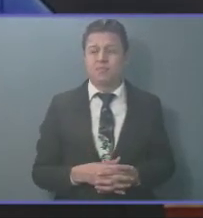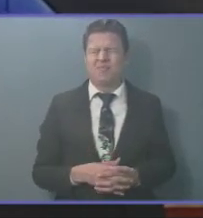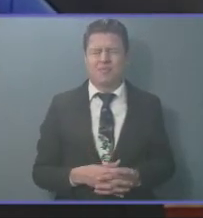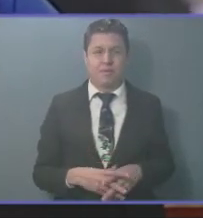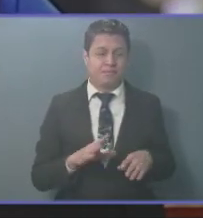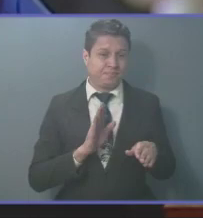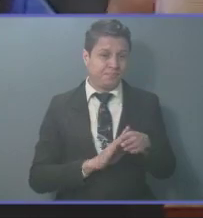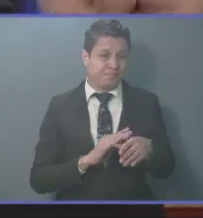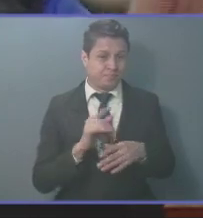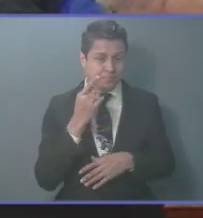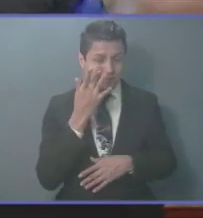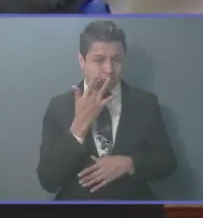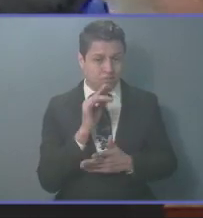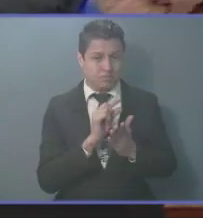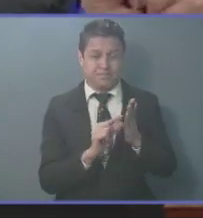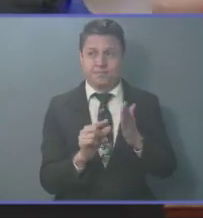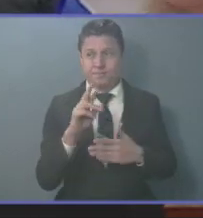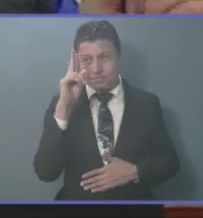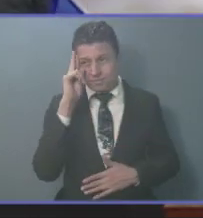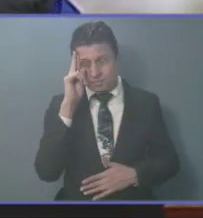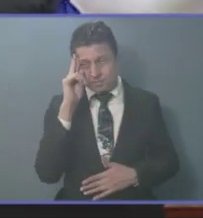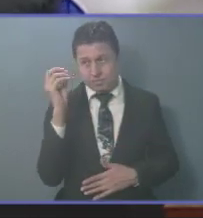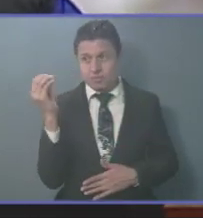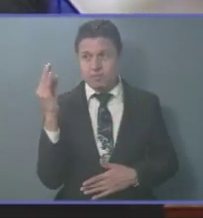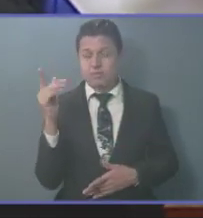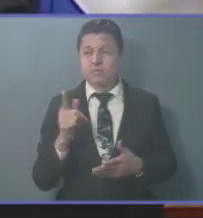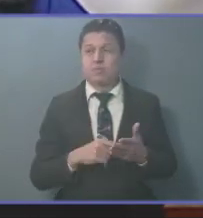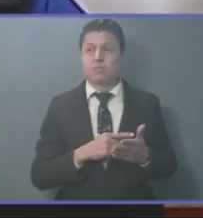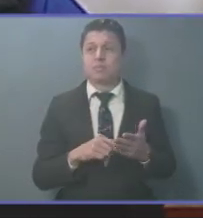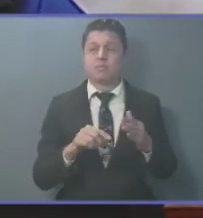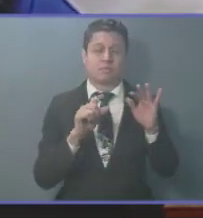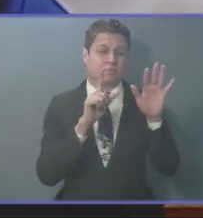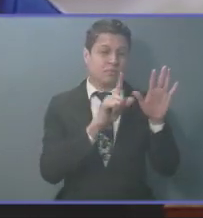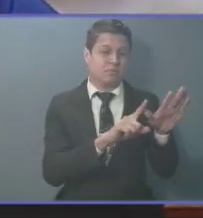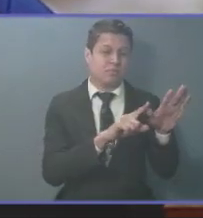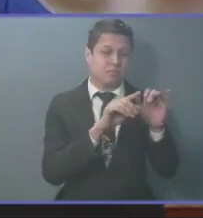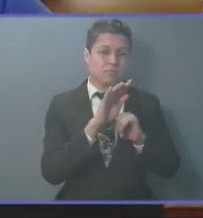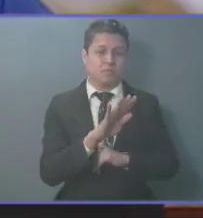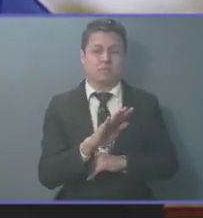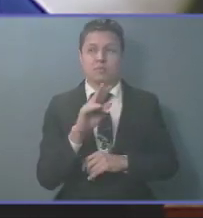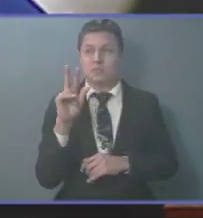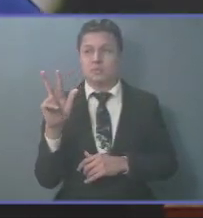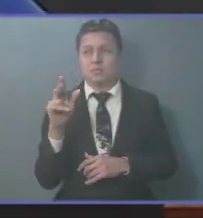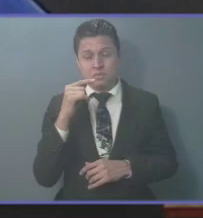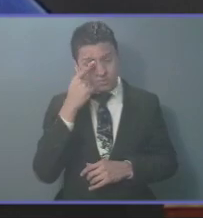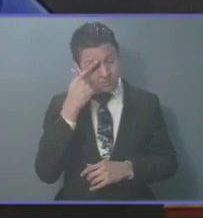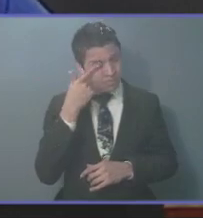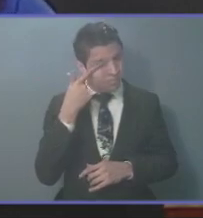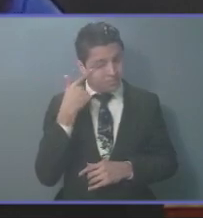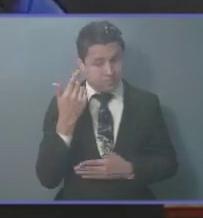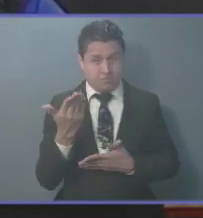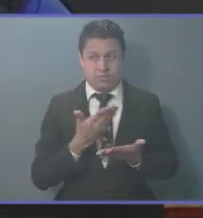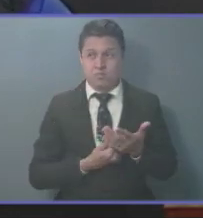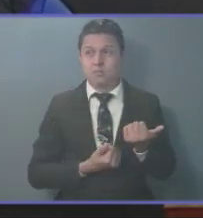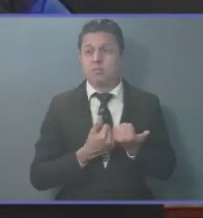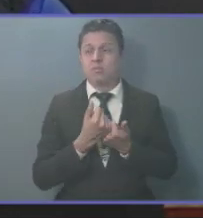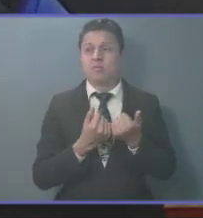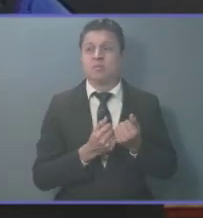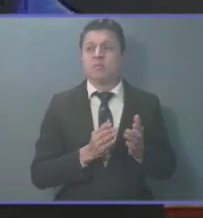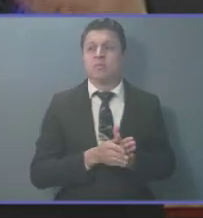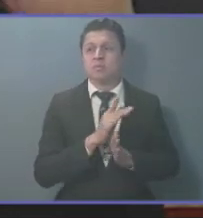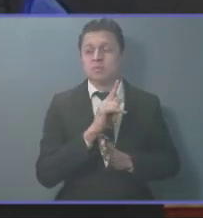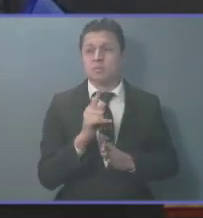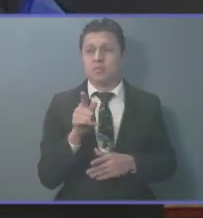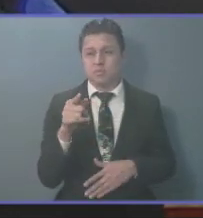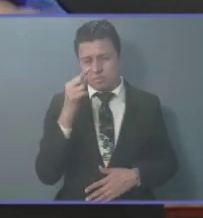citar como un motivo para vetar el decreto 643, la colaboración interorgánica,